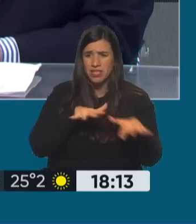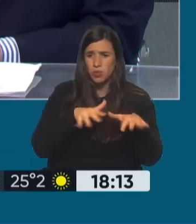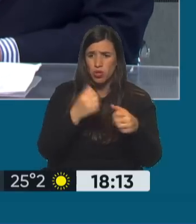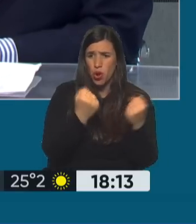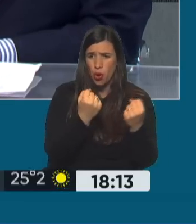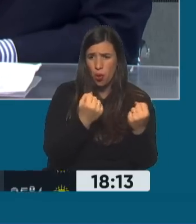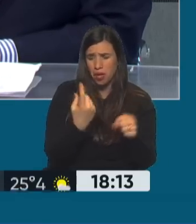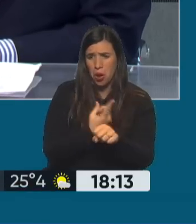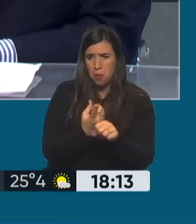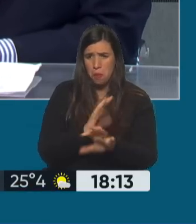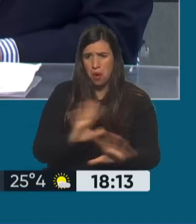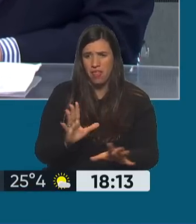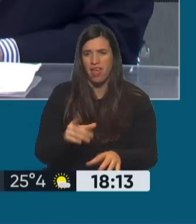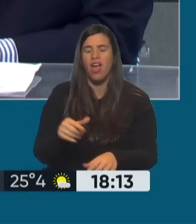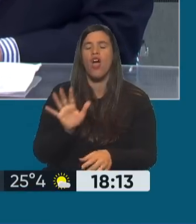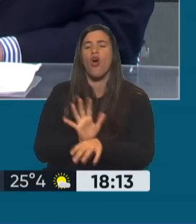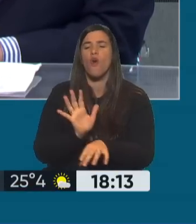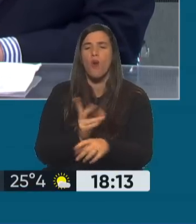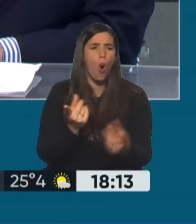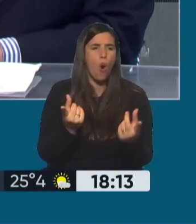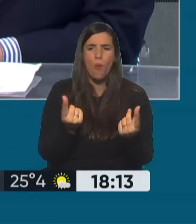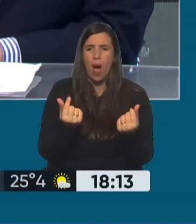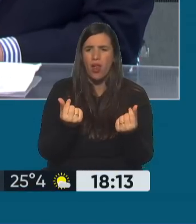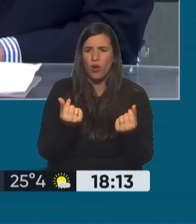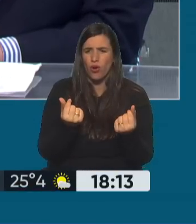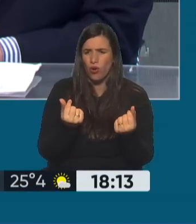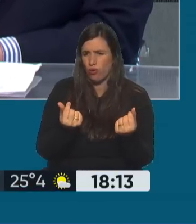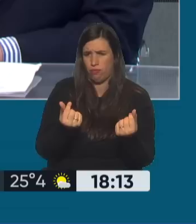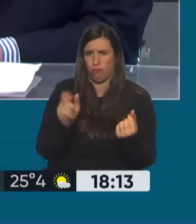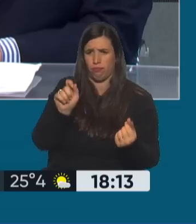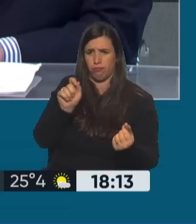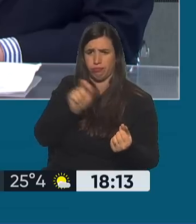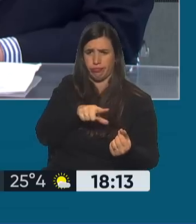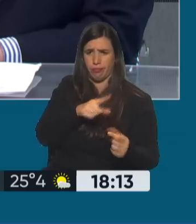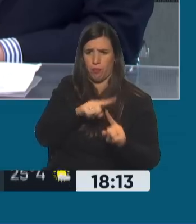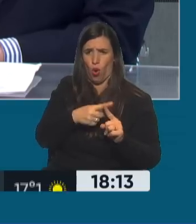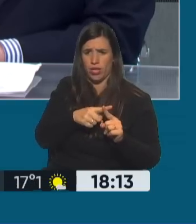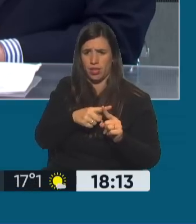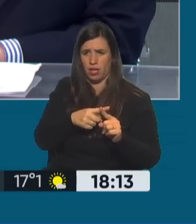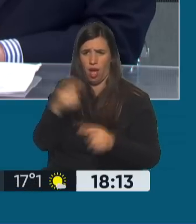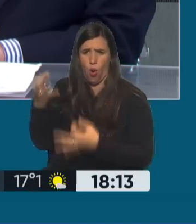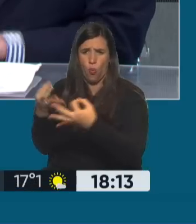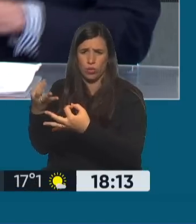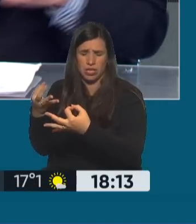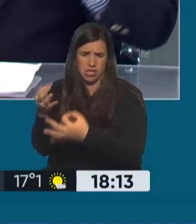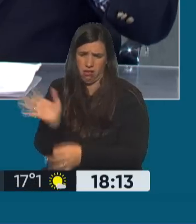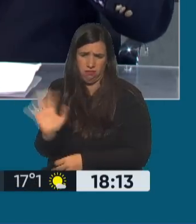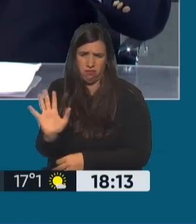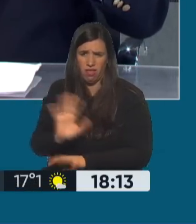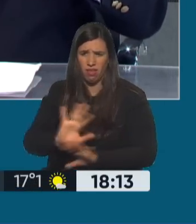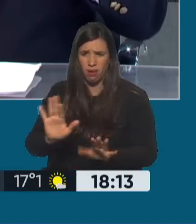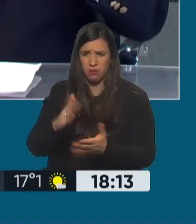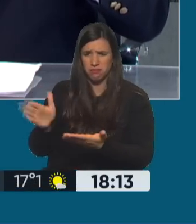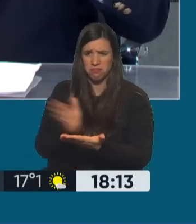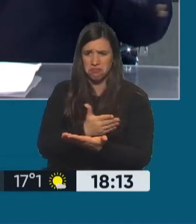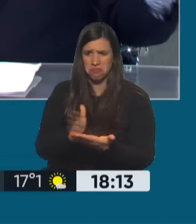cuestión de valoración de la situación y de la necesidad. Y es cuestiones de la política, de la política en sí mismo, ¿no?